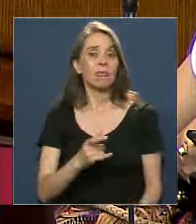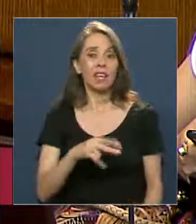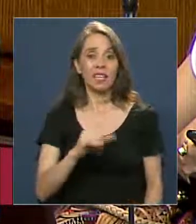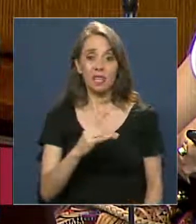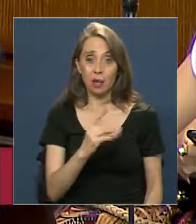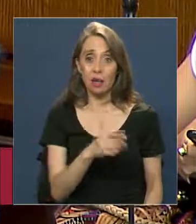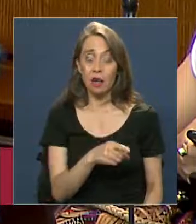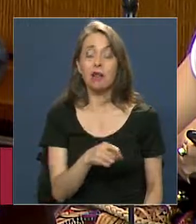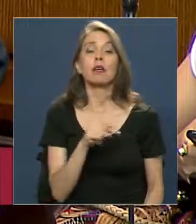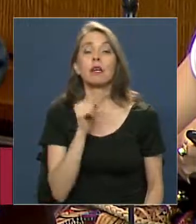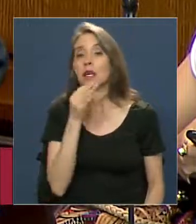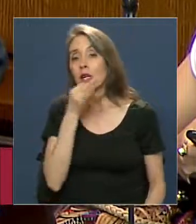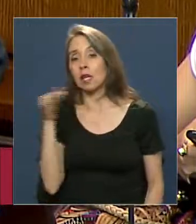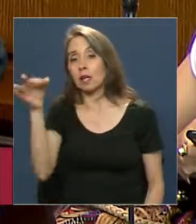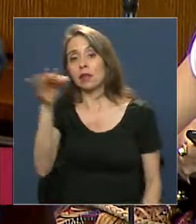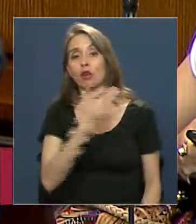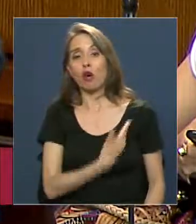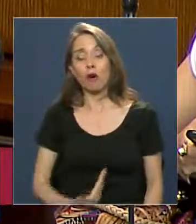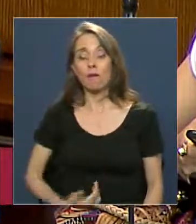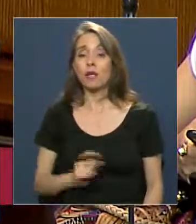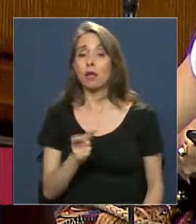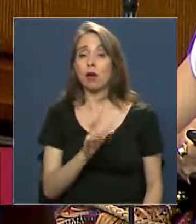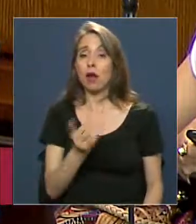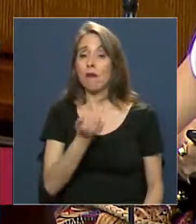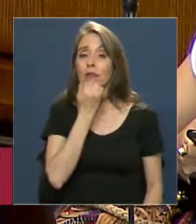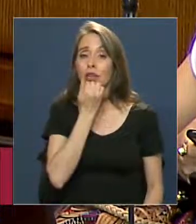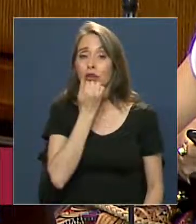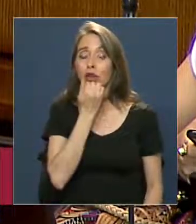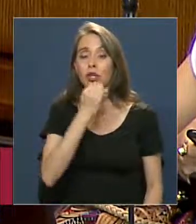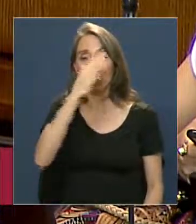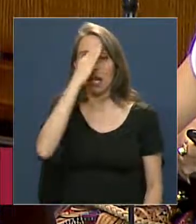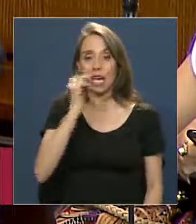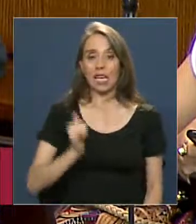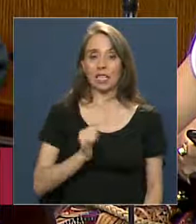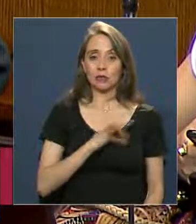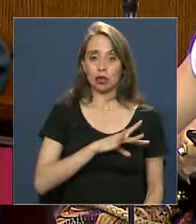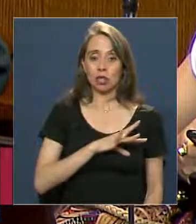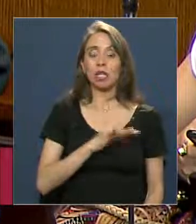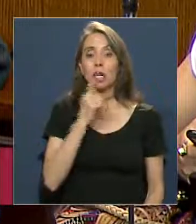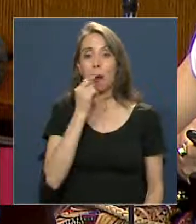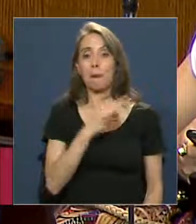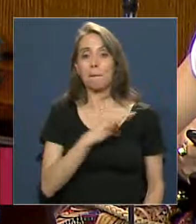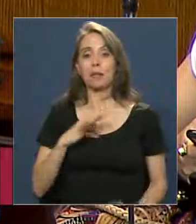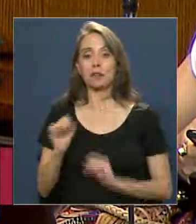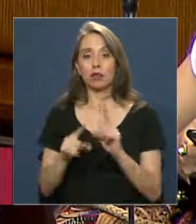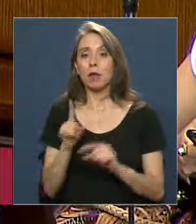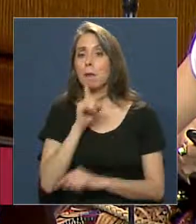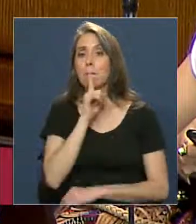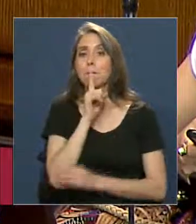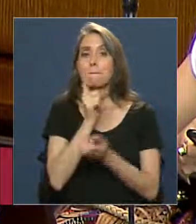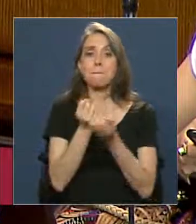gobierno comete un grave error al permitir que el ejército, y su ministro de defensa no diga absolutamente nada,